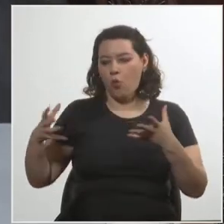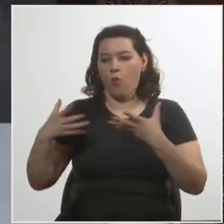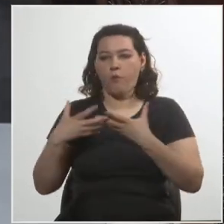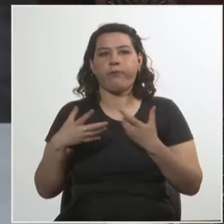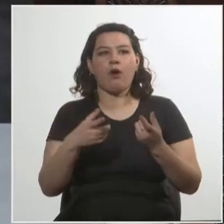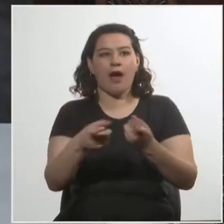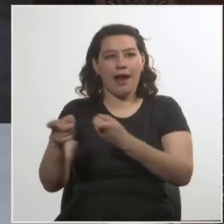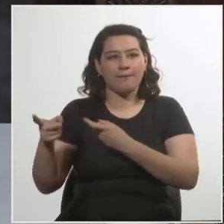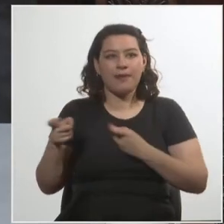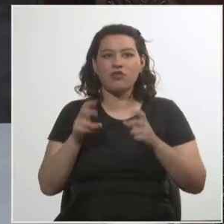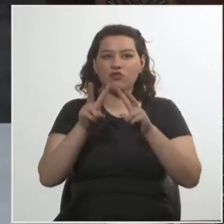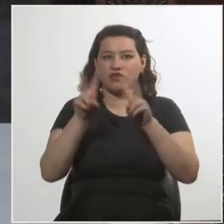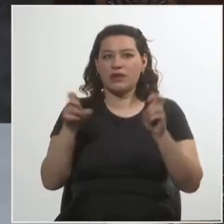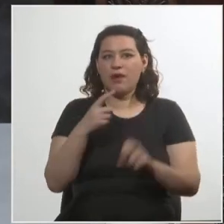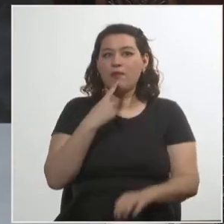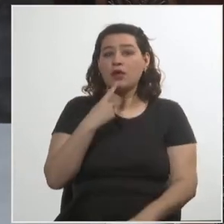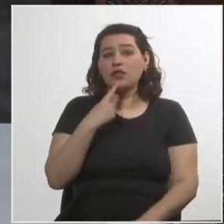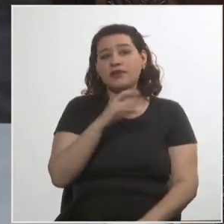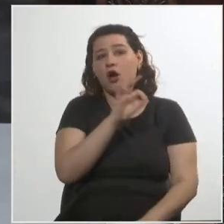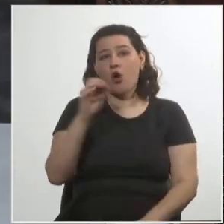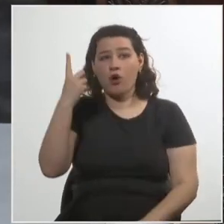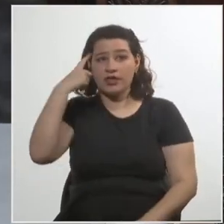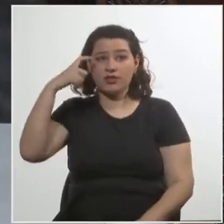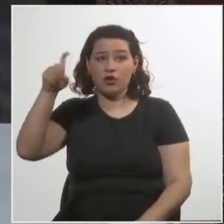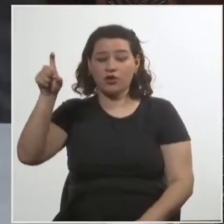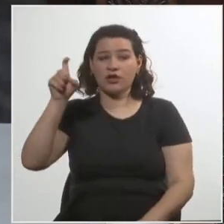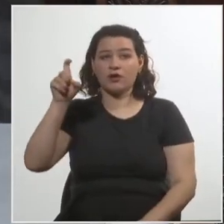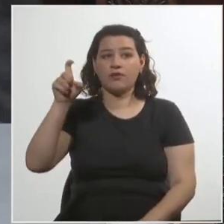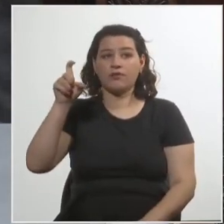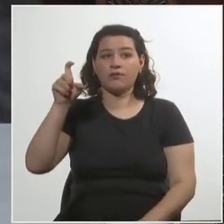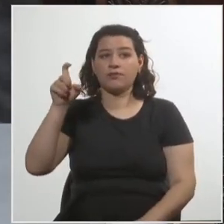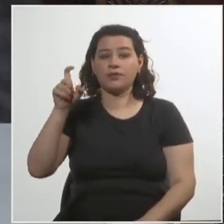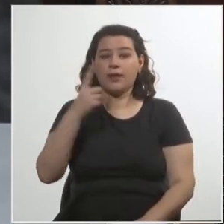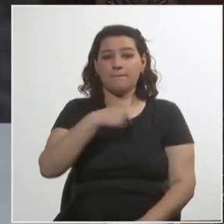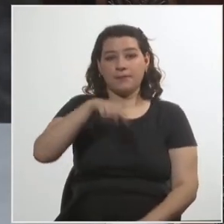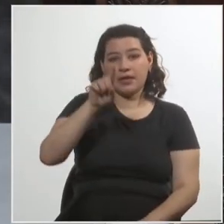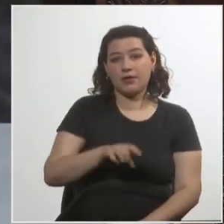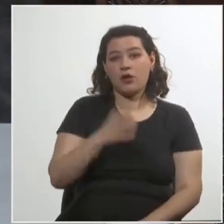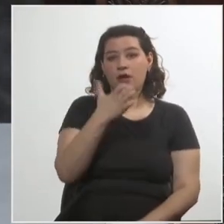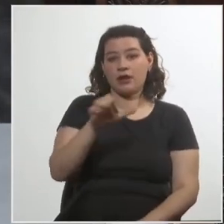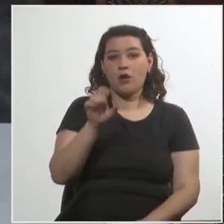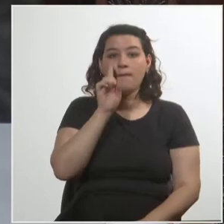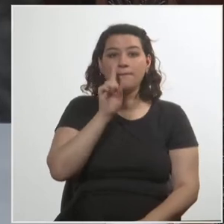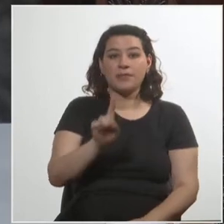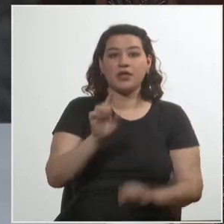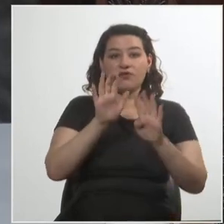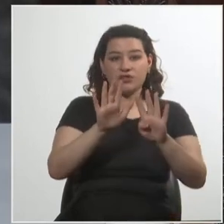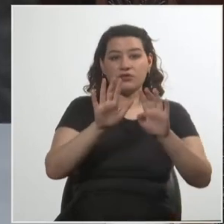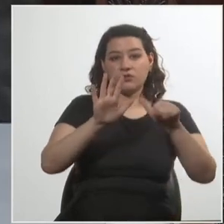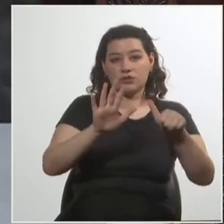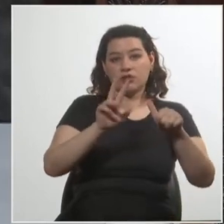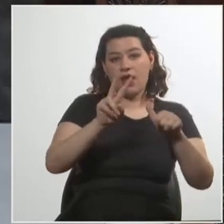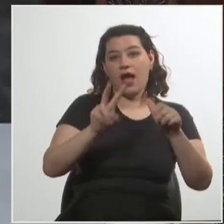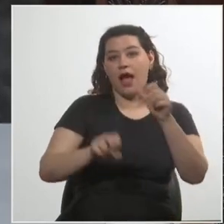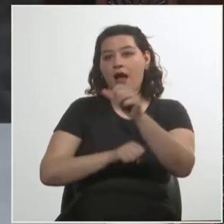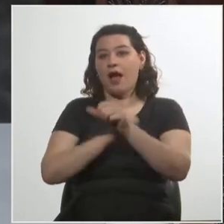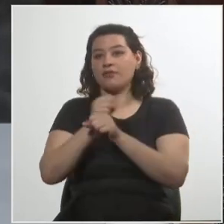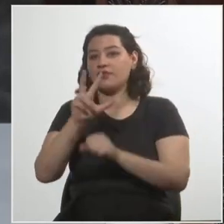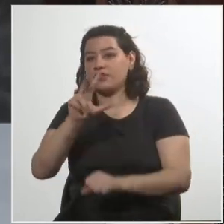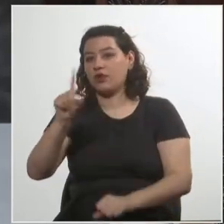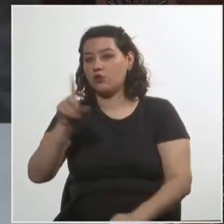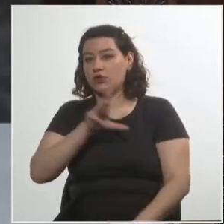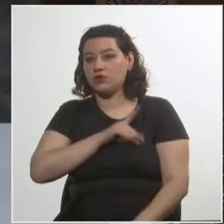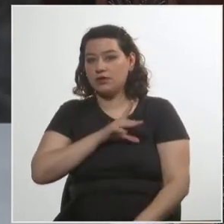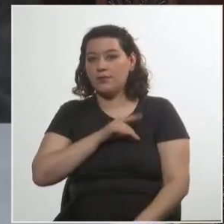grupos armados por motivos políticos o ideológicos entre el primero de enero de 1962 y 31